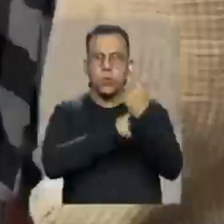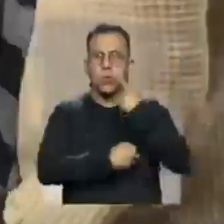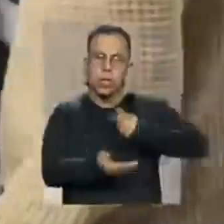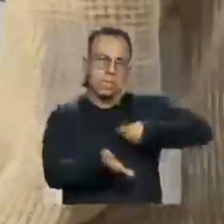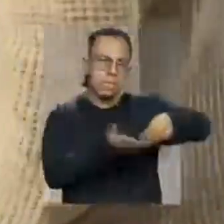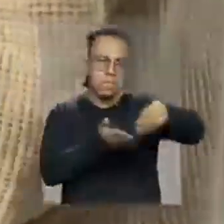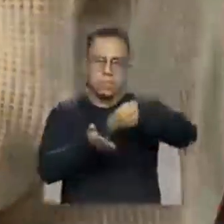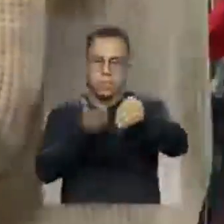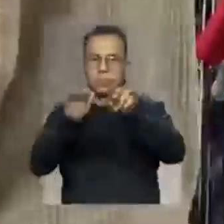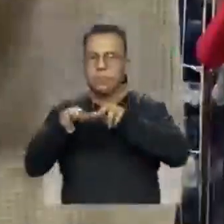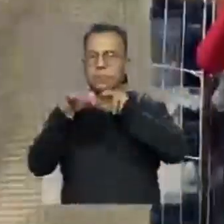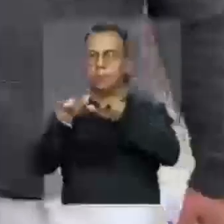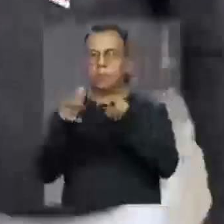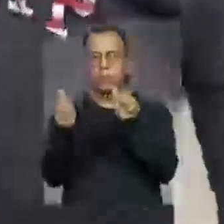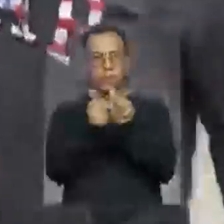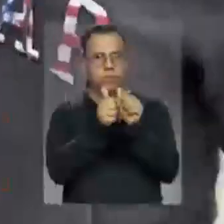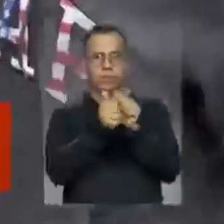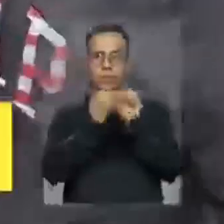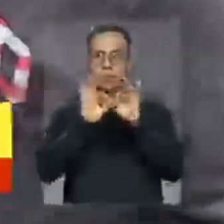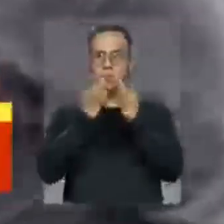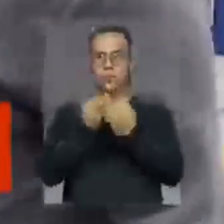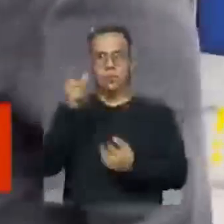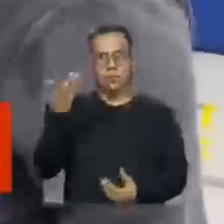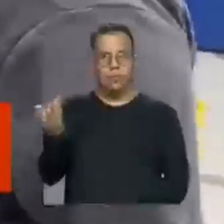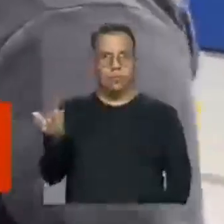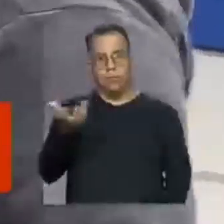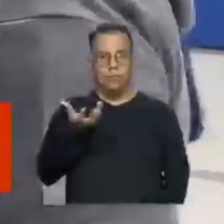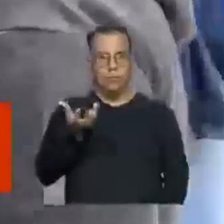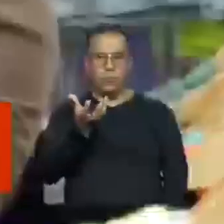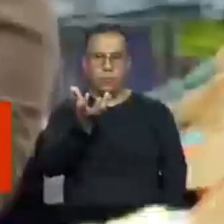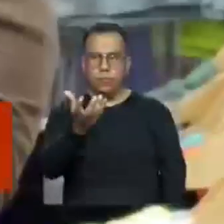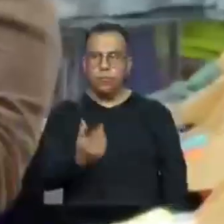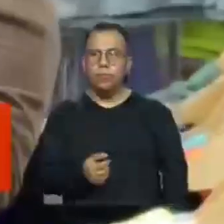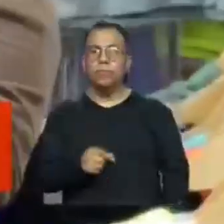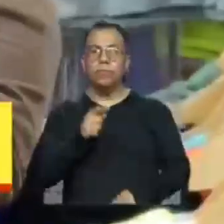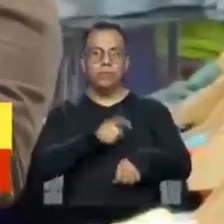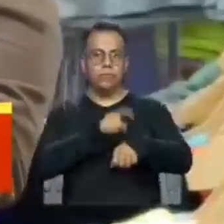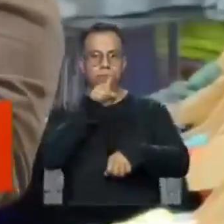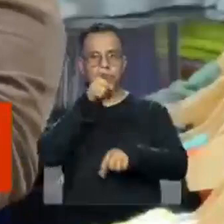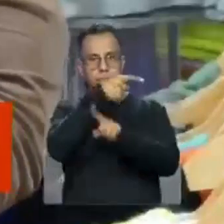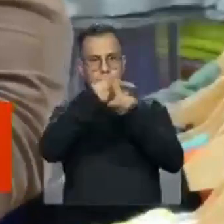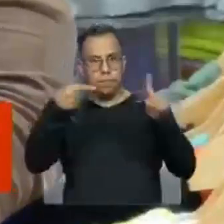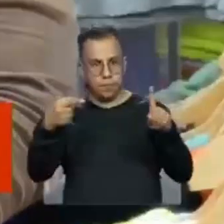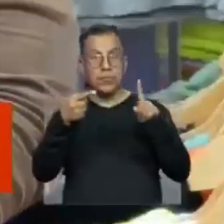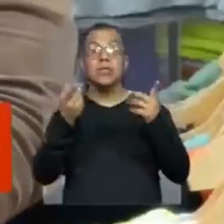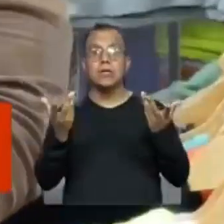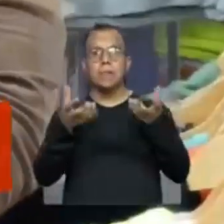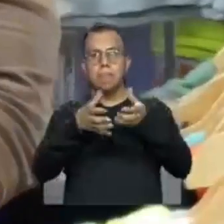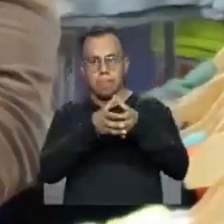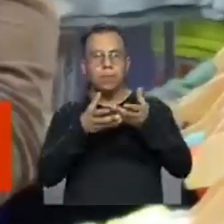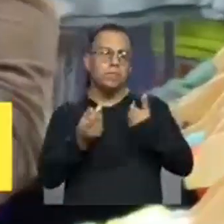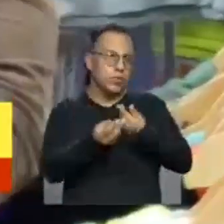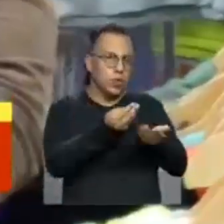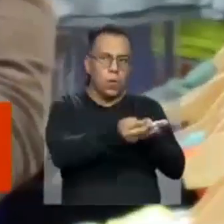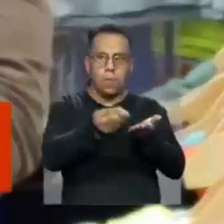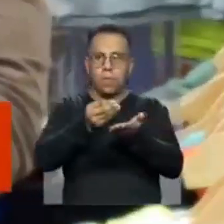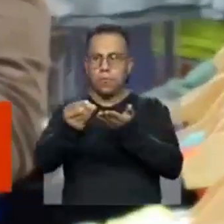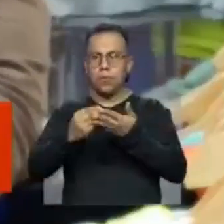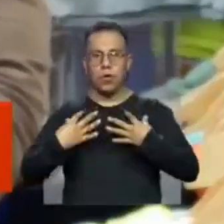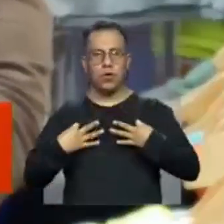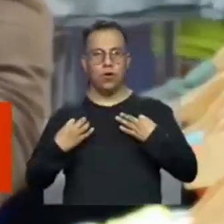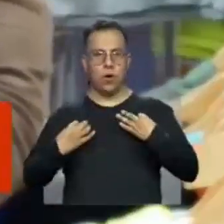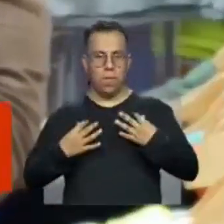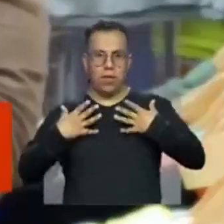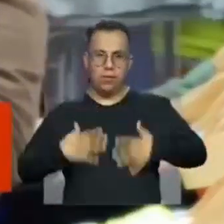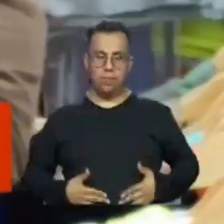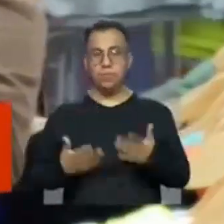comprar regalitos. Acompañamos a la familia Berríos en su recorrido. Estamos desde las 6:30 de la mañana haciendo las compras, los estrenos de diciembre.